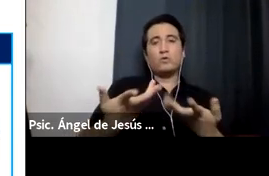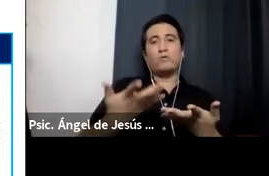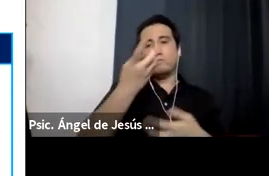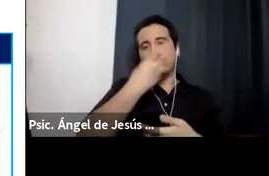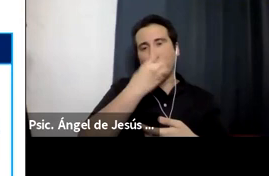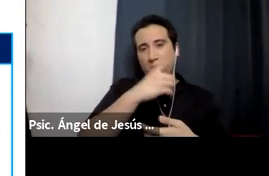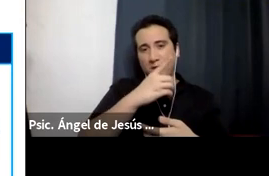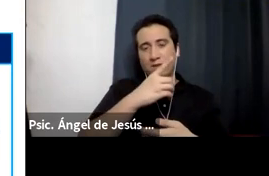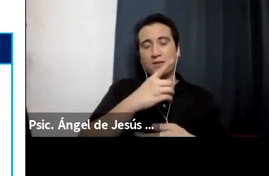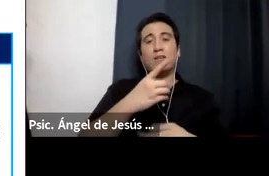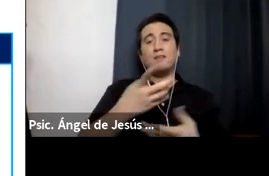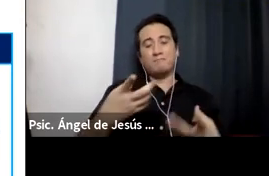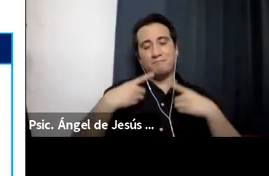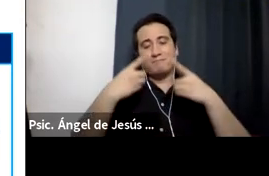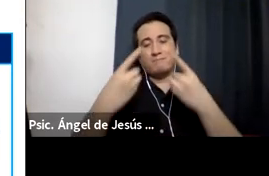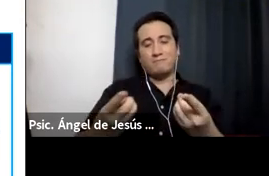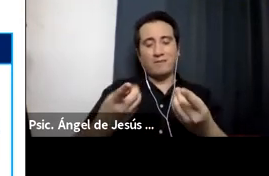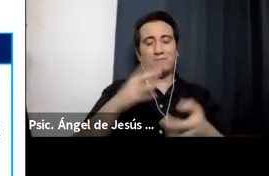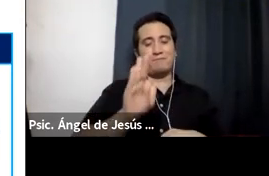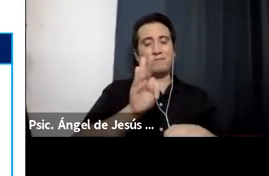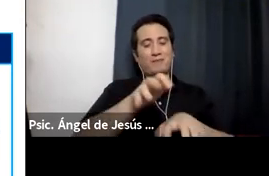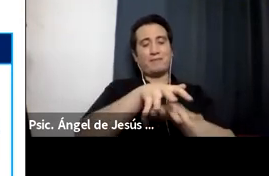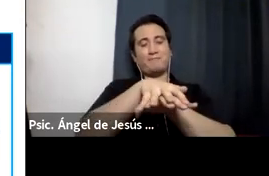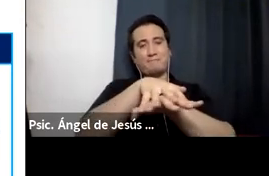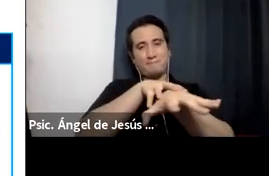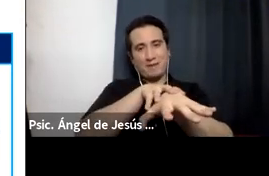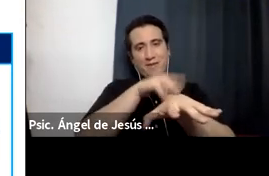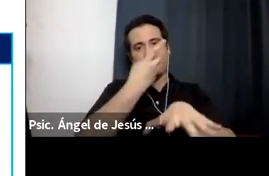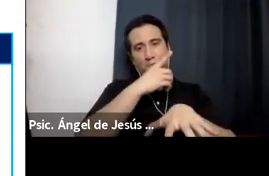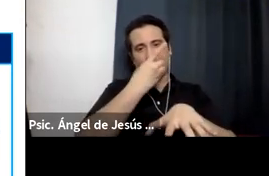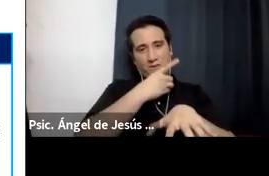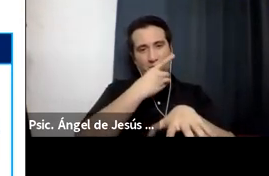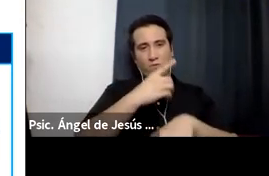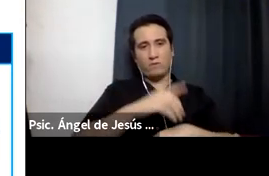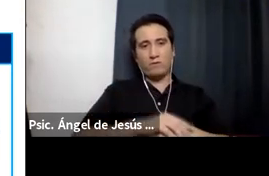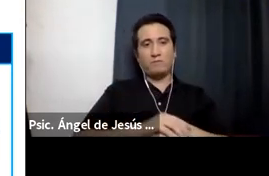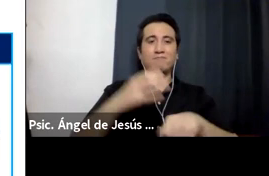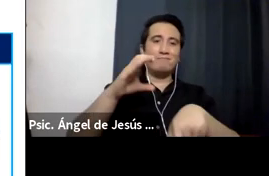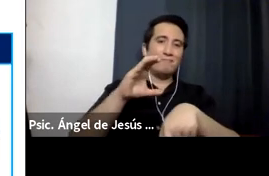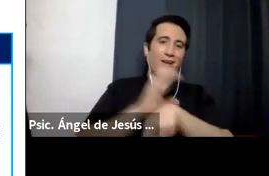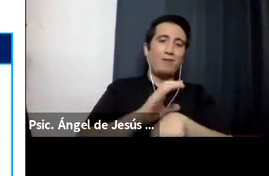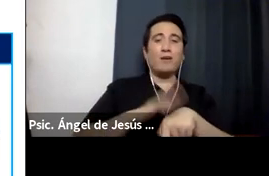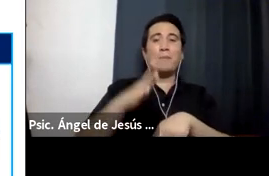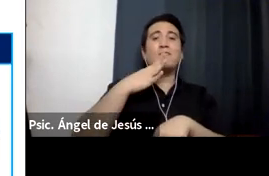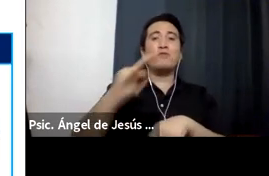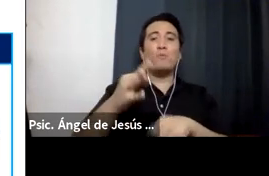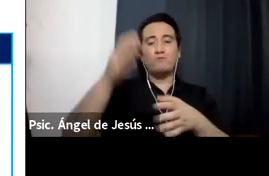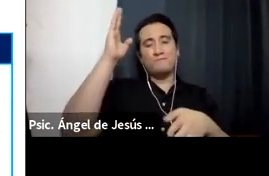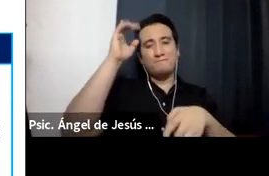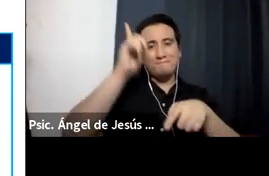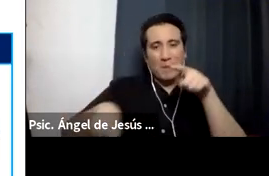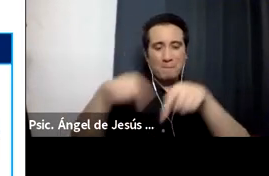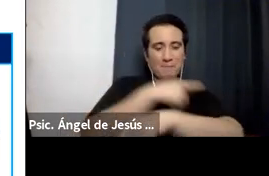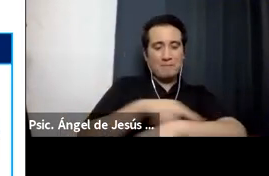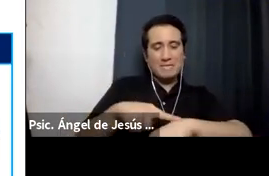principal causa de pie diabético. Sabemos que en el pie diabético es la causa más común de amputaciones no